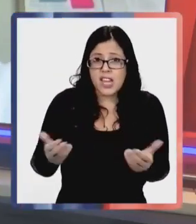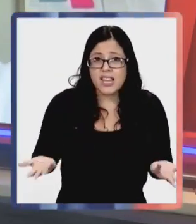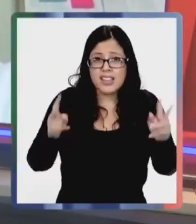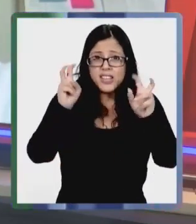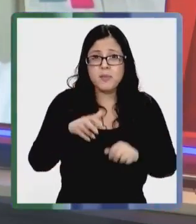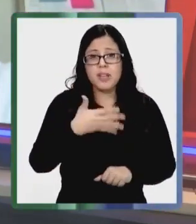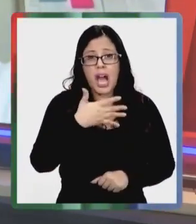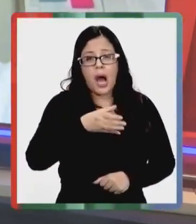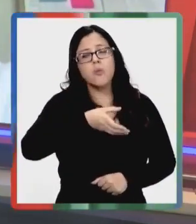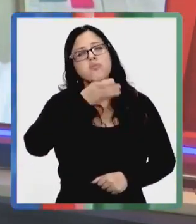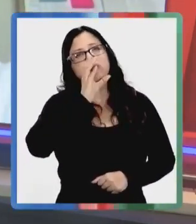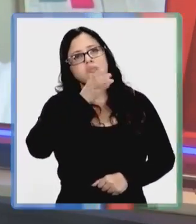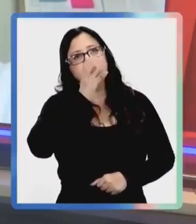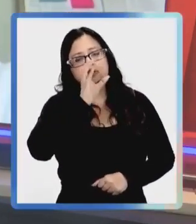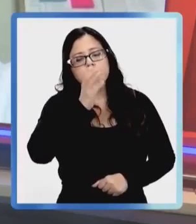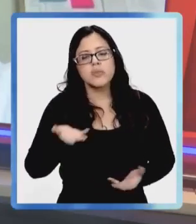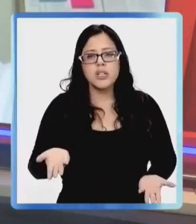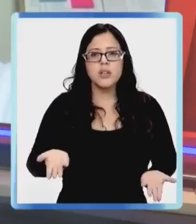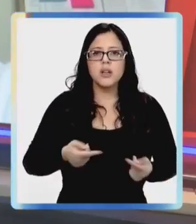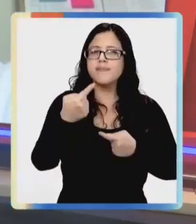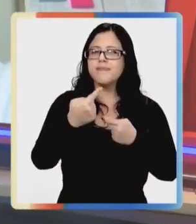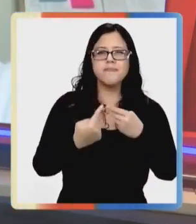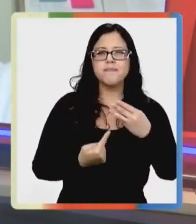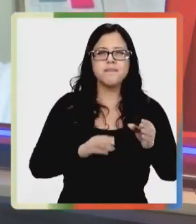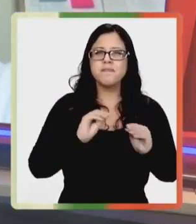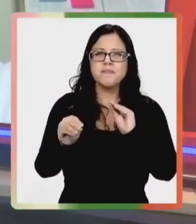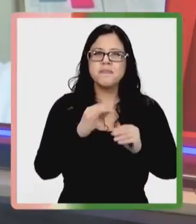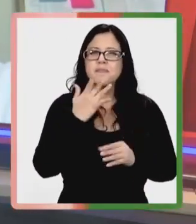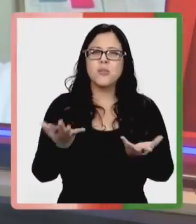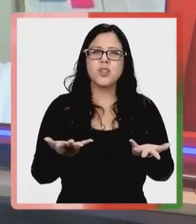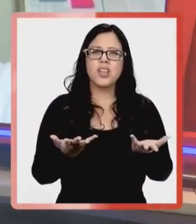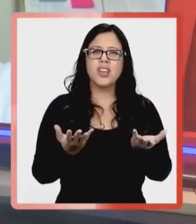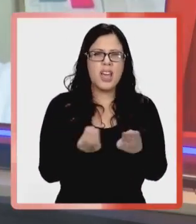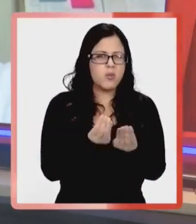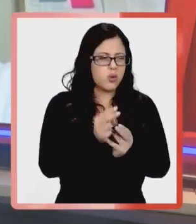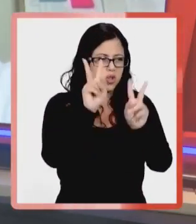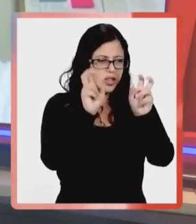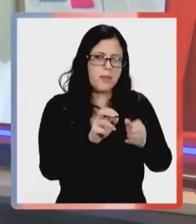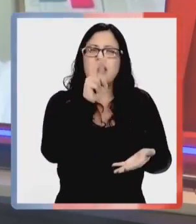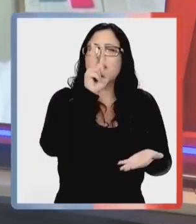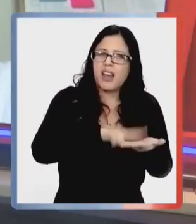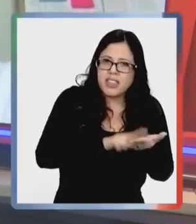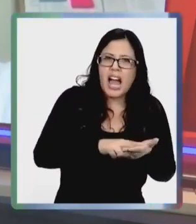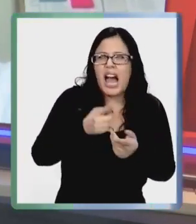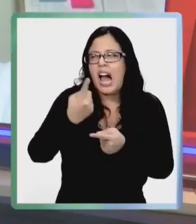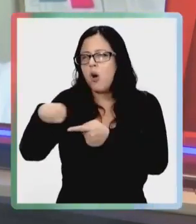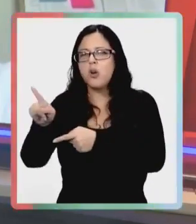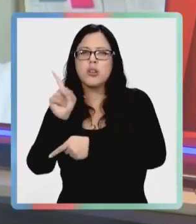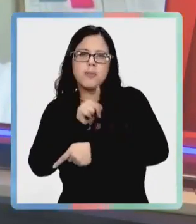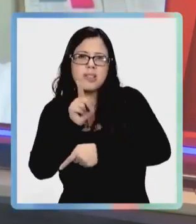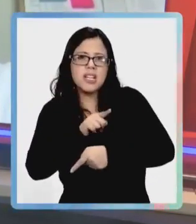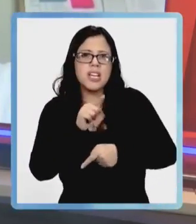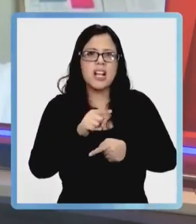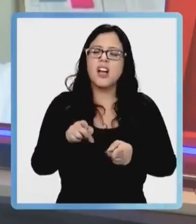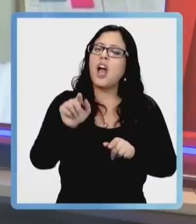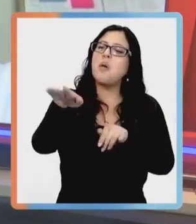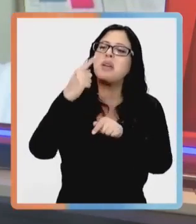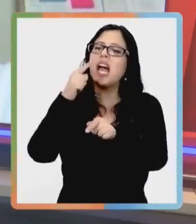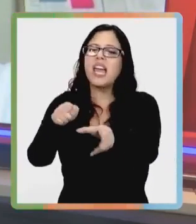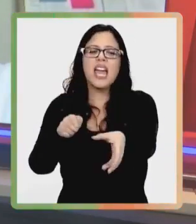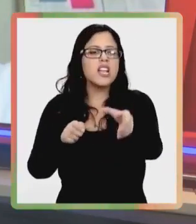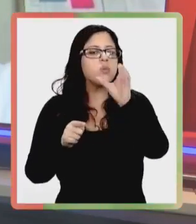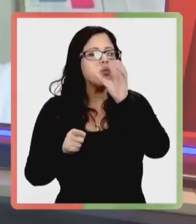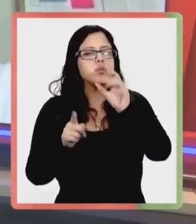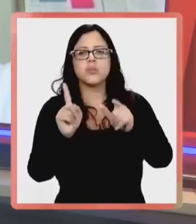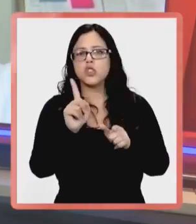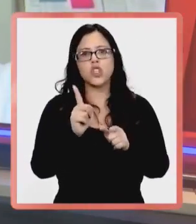bien tomar harto líquido, por ejemplo. ¿Qué otras recomendaciones? Porque hay mucho de mito y realidad en esto, ¿ah? Mucho de decir, mira, toma esto y se te va a pasar el resfrío. No, no, no,